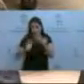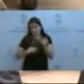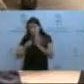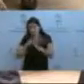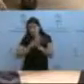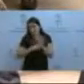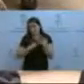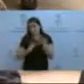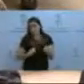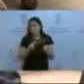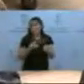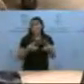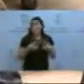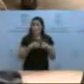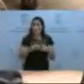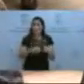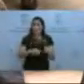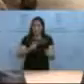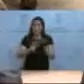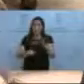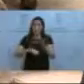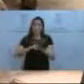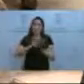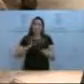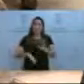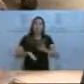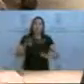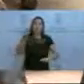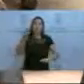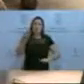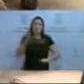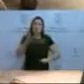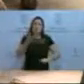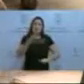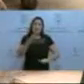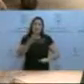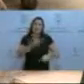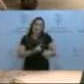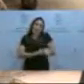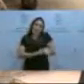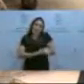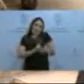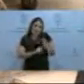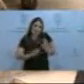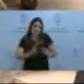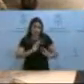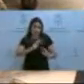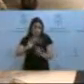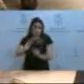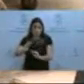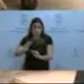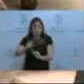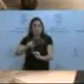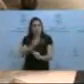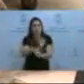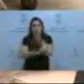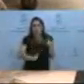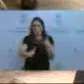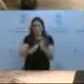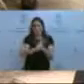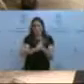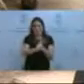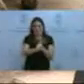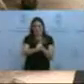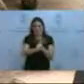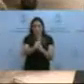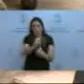medidas, el colectivo mayor de 45 años tiene, en base a las características que acabo de reseñar, un carácter de prioridad